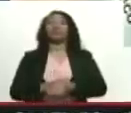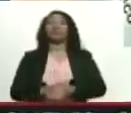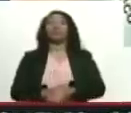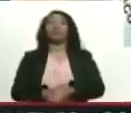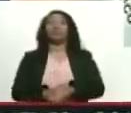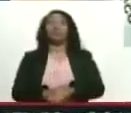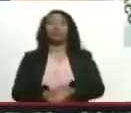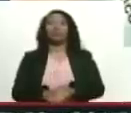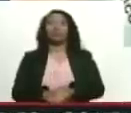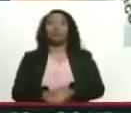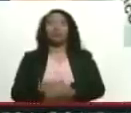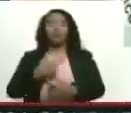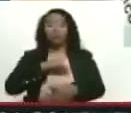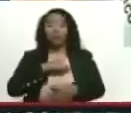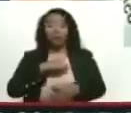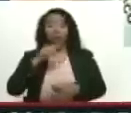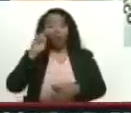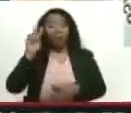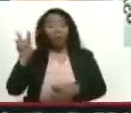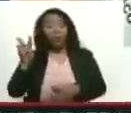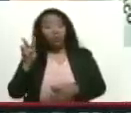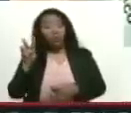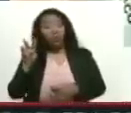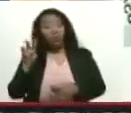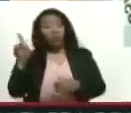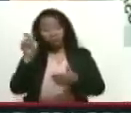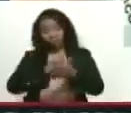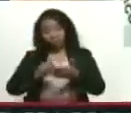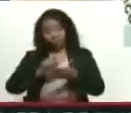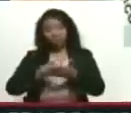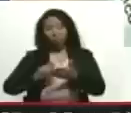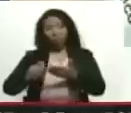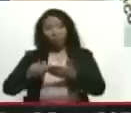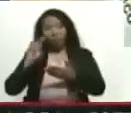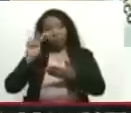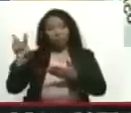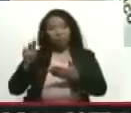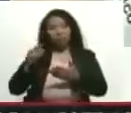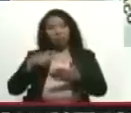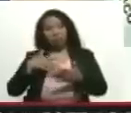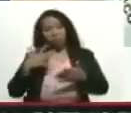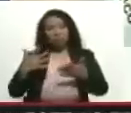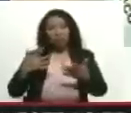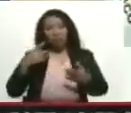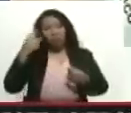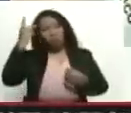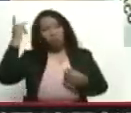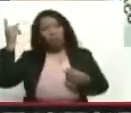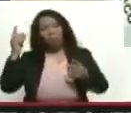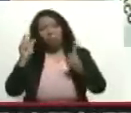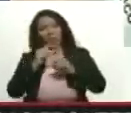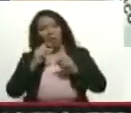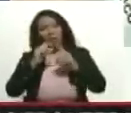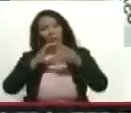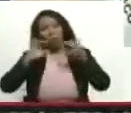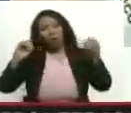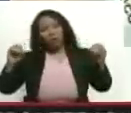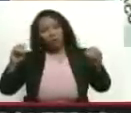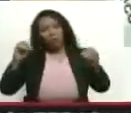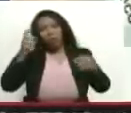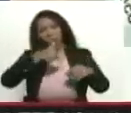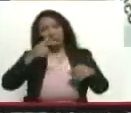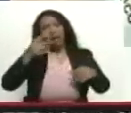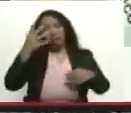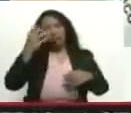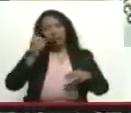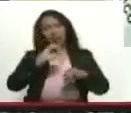lo hemos, yo diría, descrito de una manera muy coloquial, pero muy pedagógica, la gente entiende.